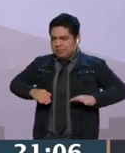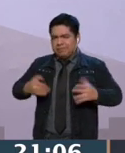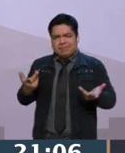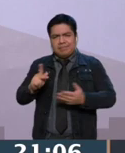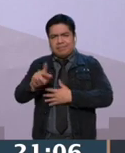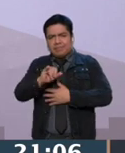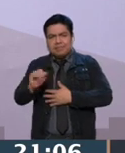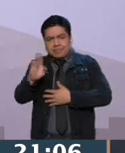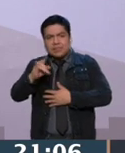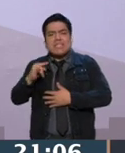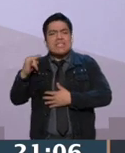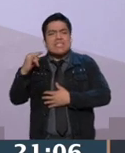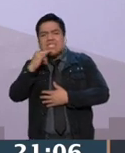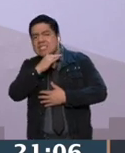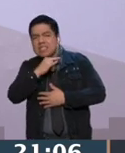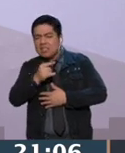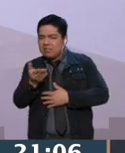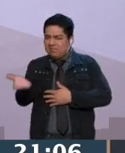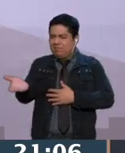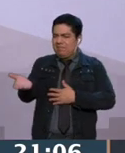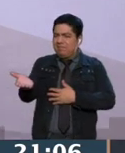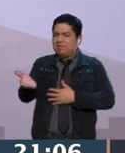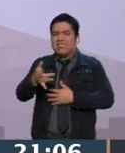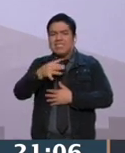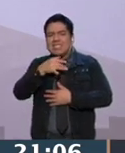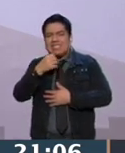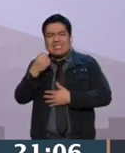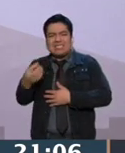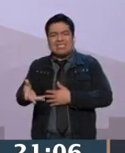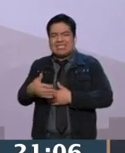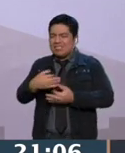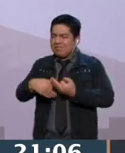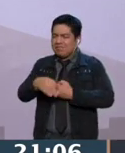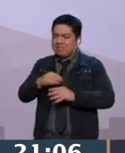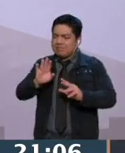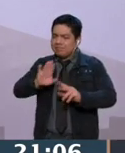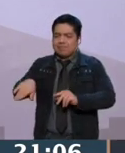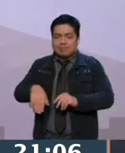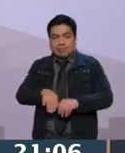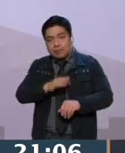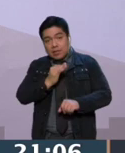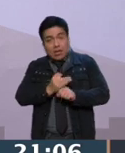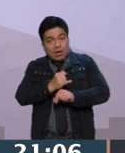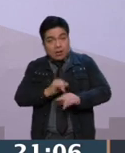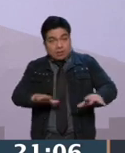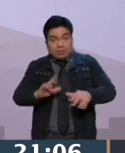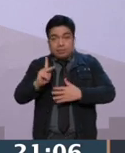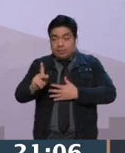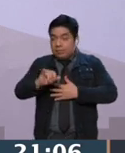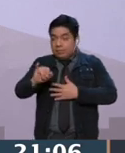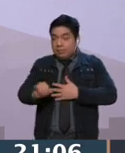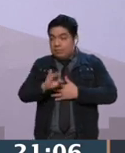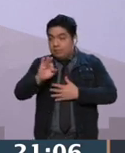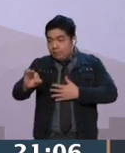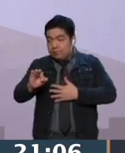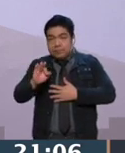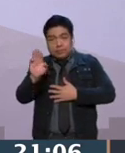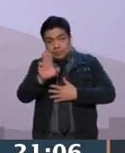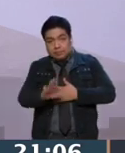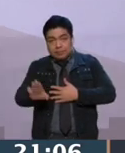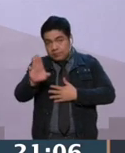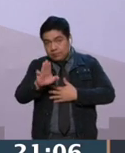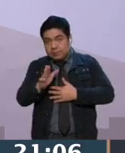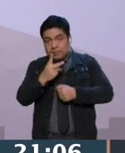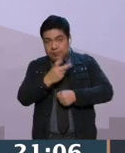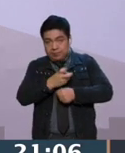Judicial, del que insistió es una institución podrida, llena de corrupción. En más información del Poder Judicial, le comento que este miércoles la segunda sala